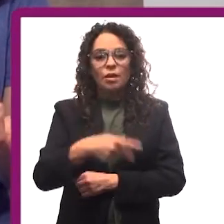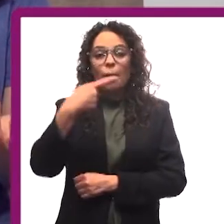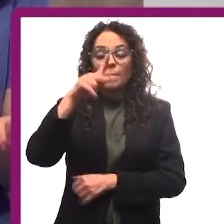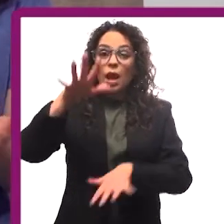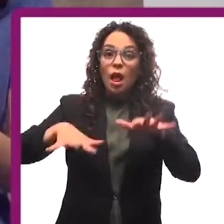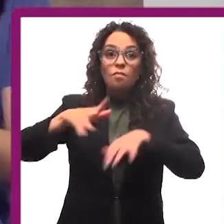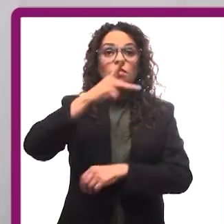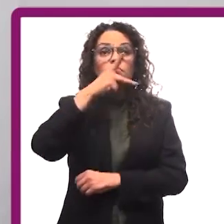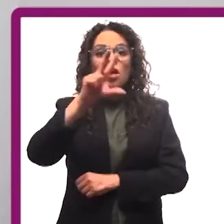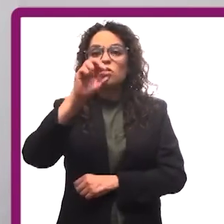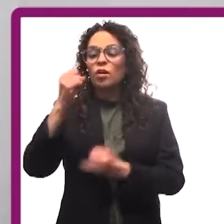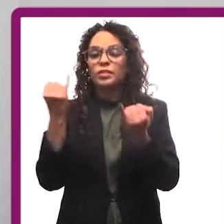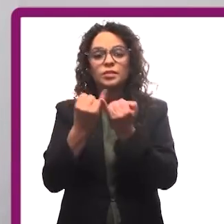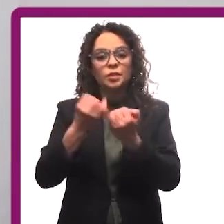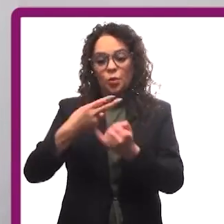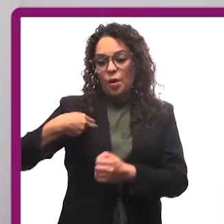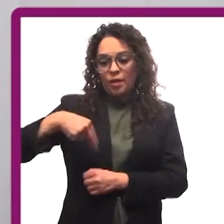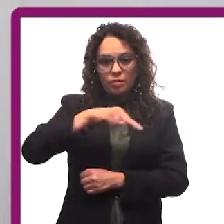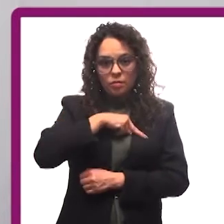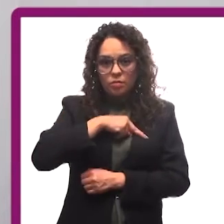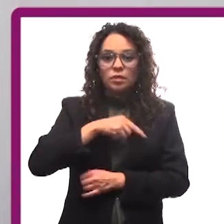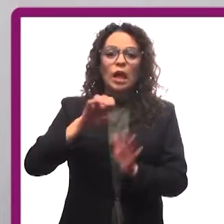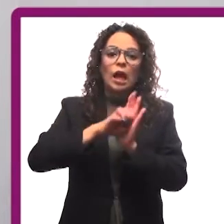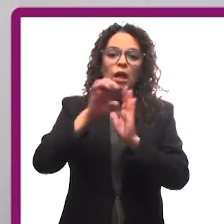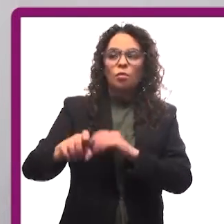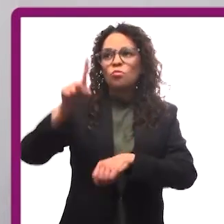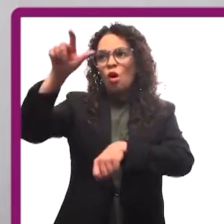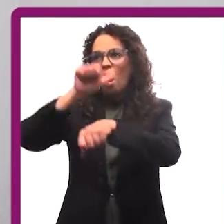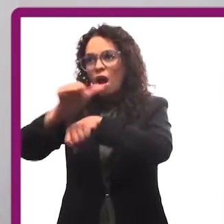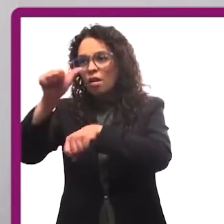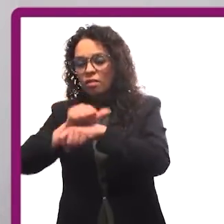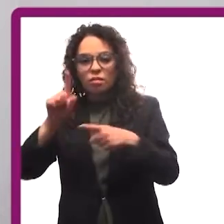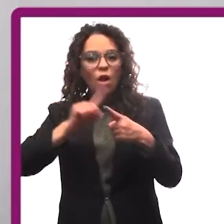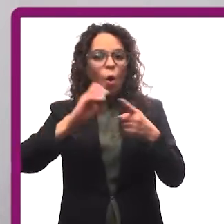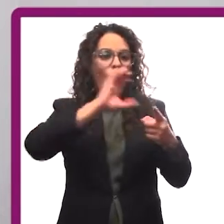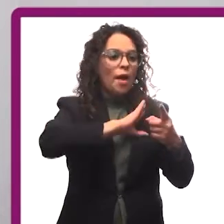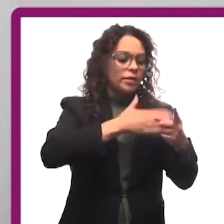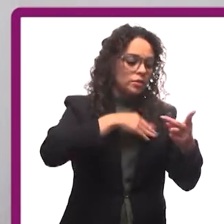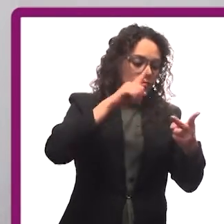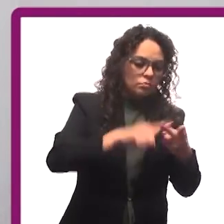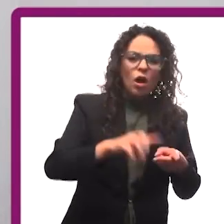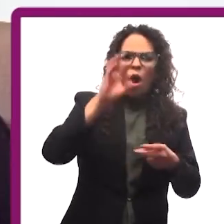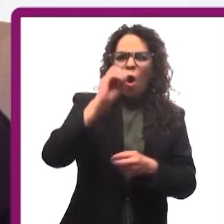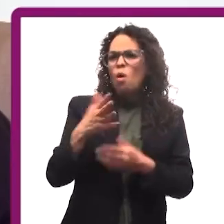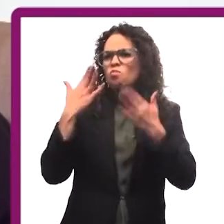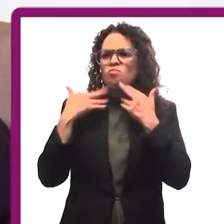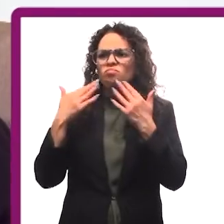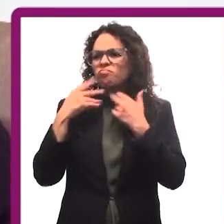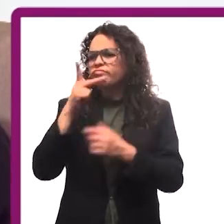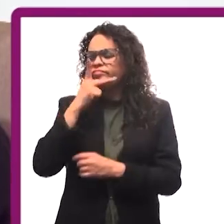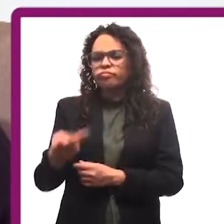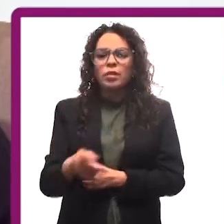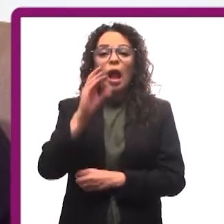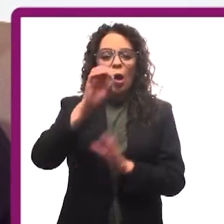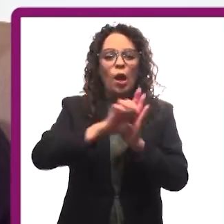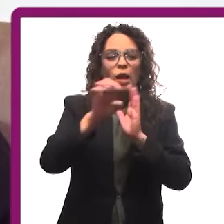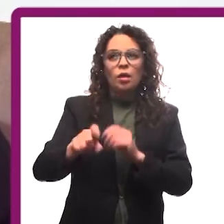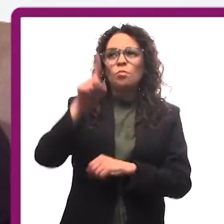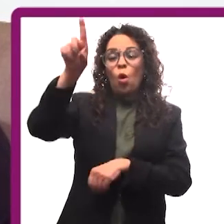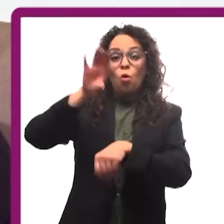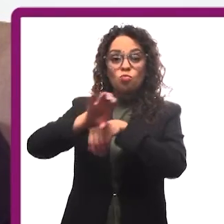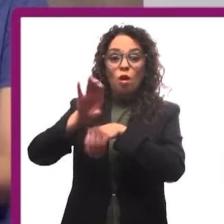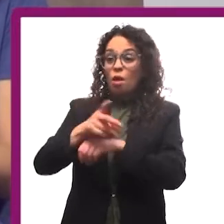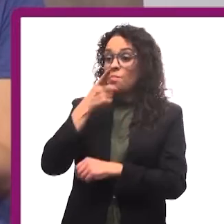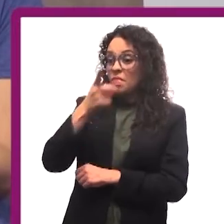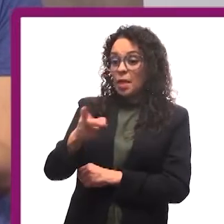lo mismo que para los argentinos o los españoles, o que directamente no existen. Como cuando un colombiano te dice, ¿mi